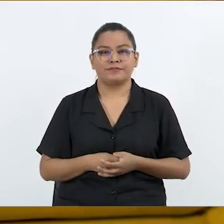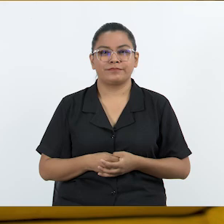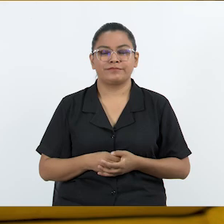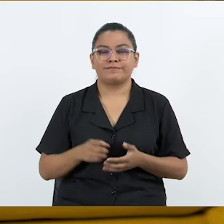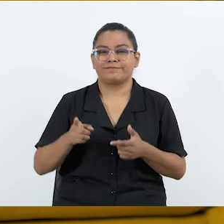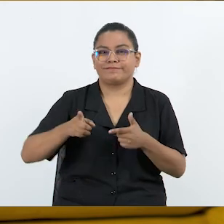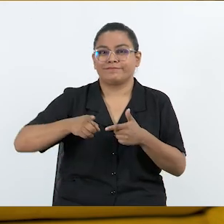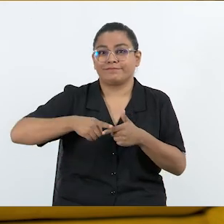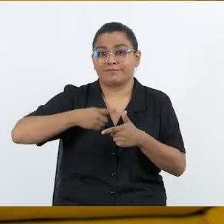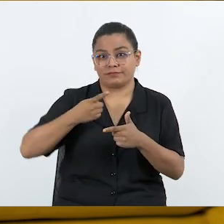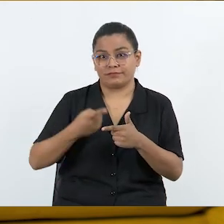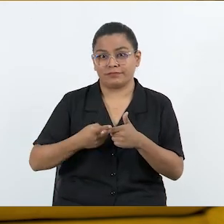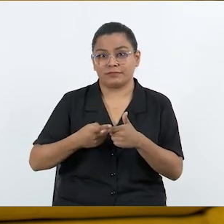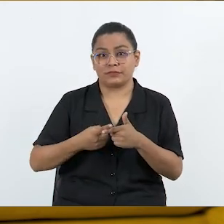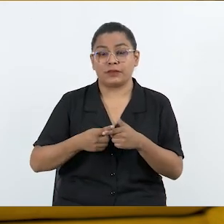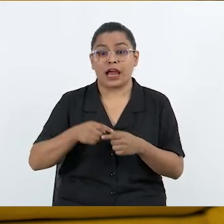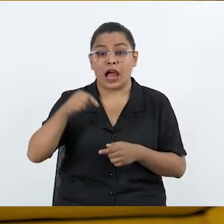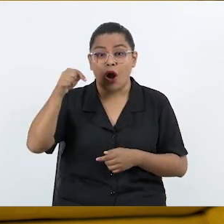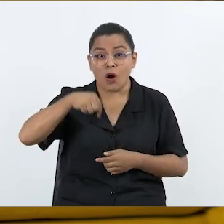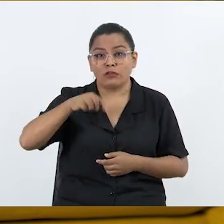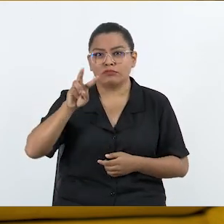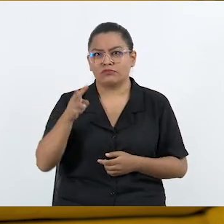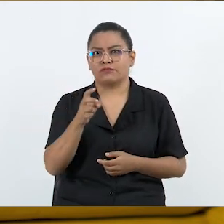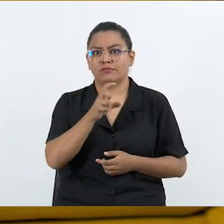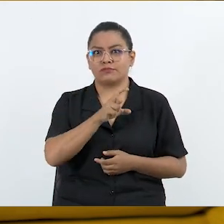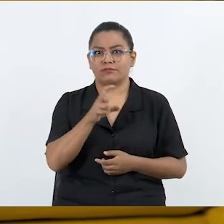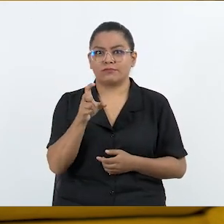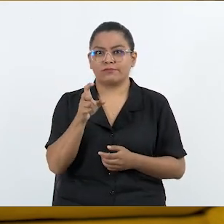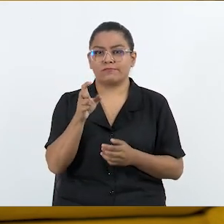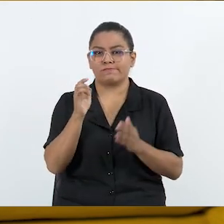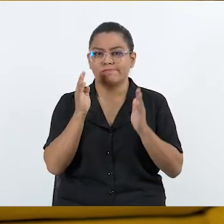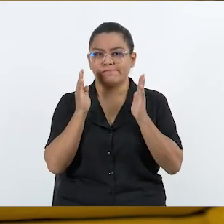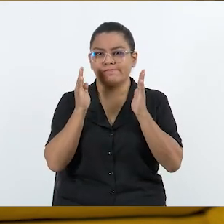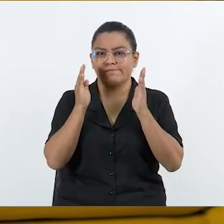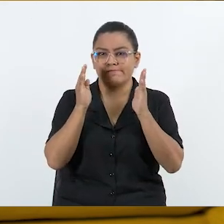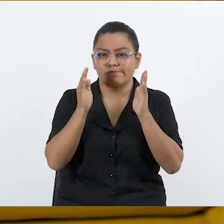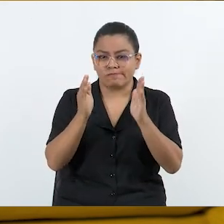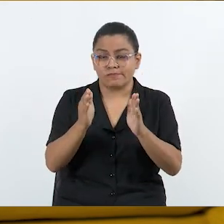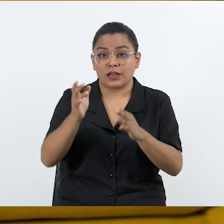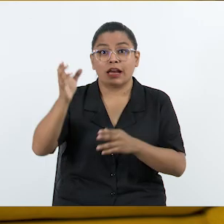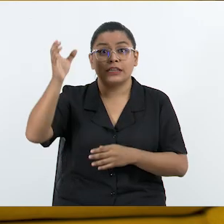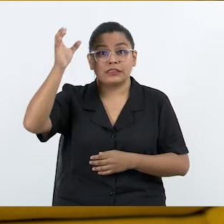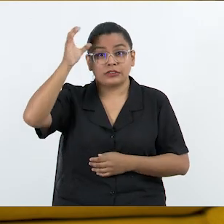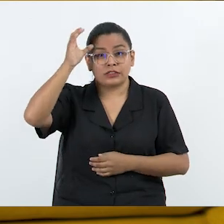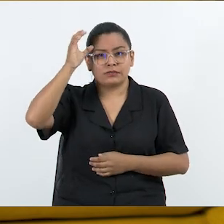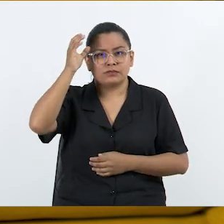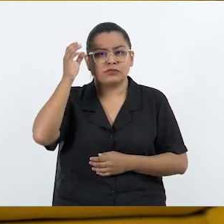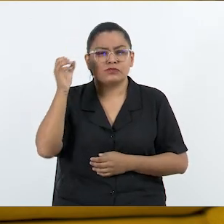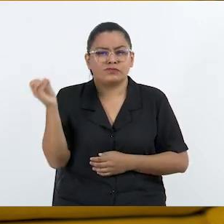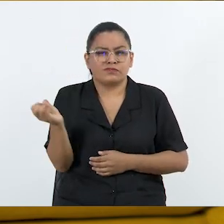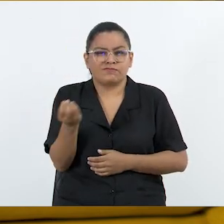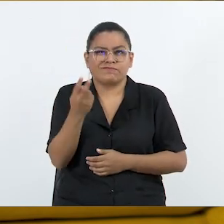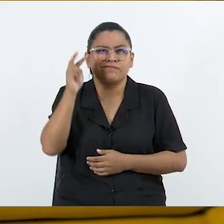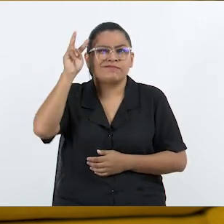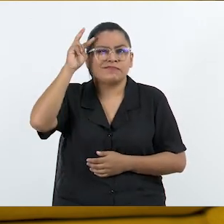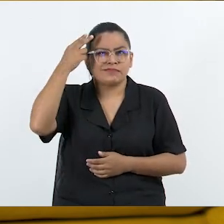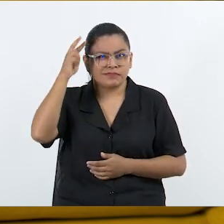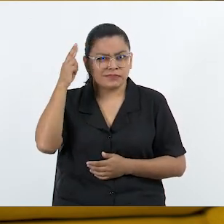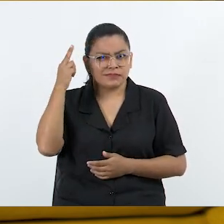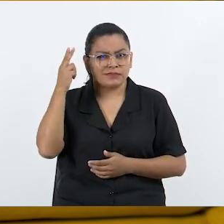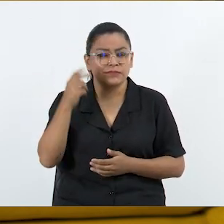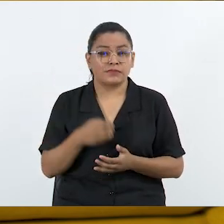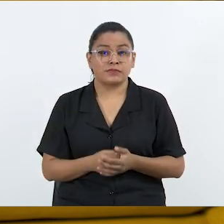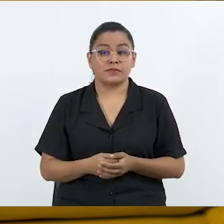Así que esta segunda semana va a estar enfocada en conocer qué entendemos por innovación en educación